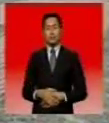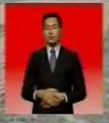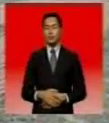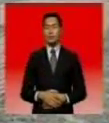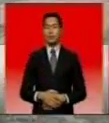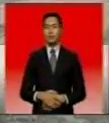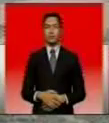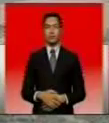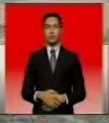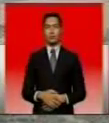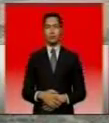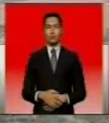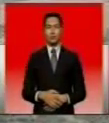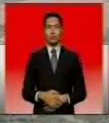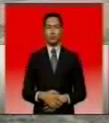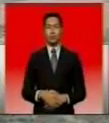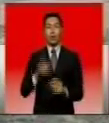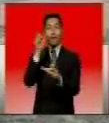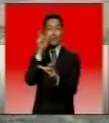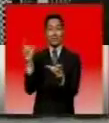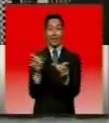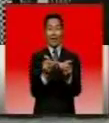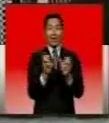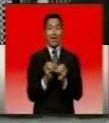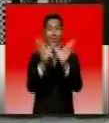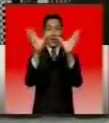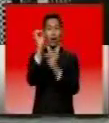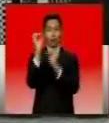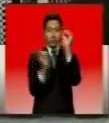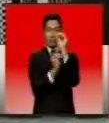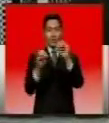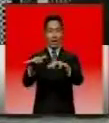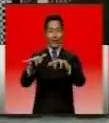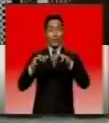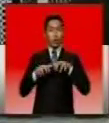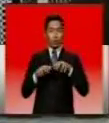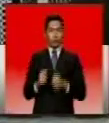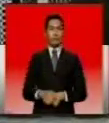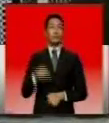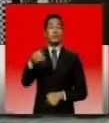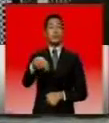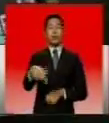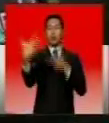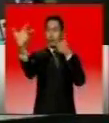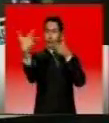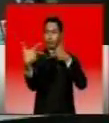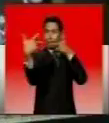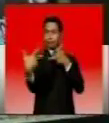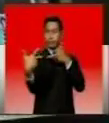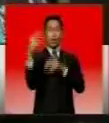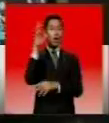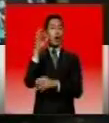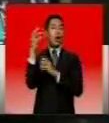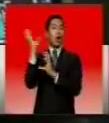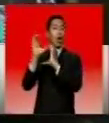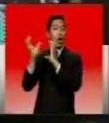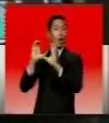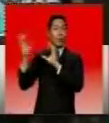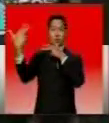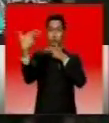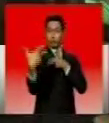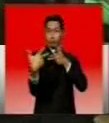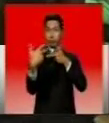La prensa fue recibida en la Fiscalía General, en el auditorio, y a través de una videoconferencia, el fiscal salía al paso de